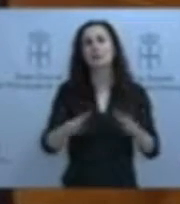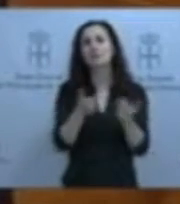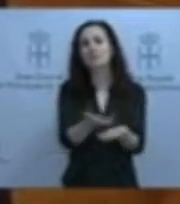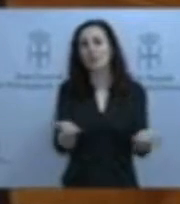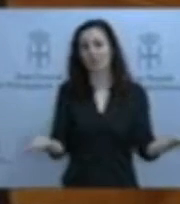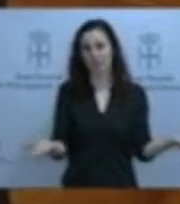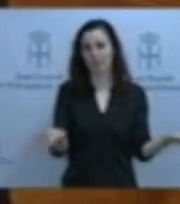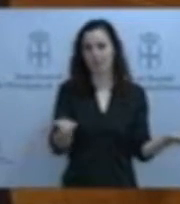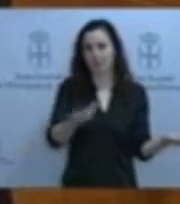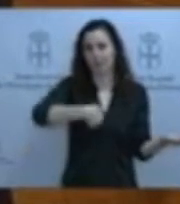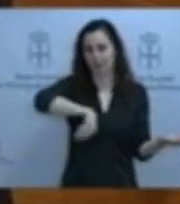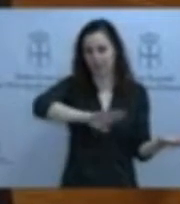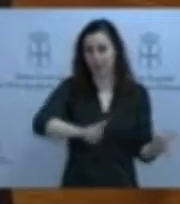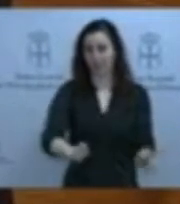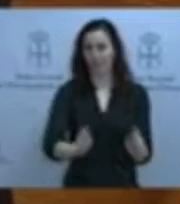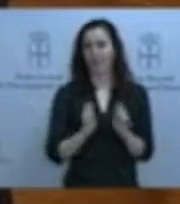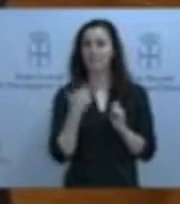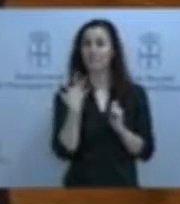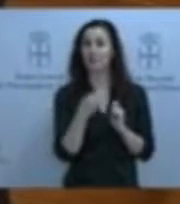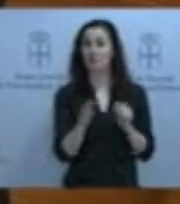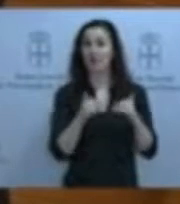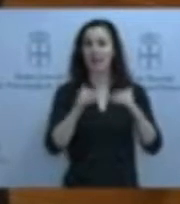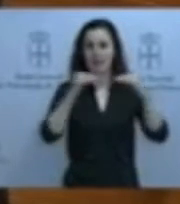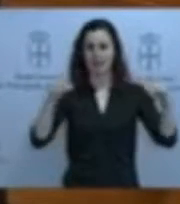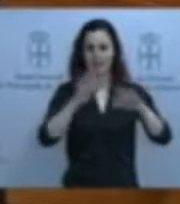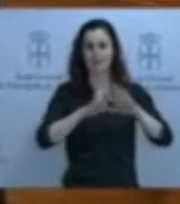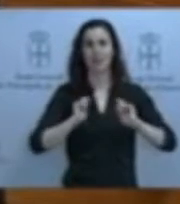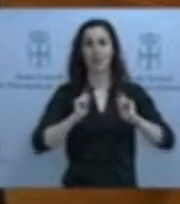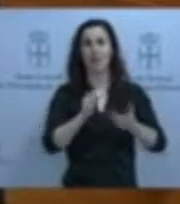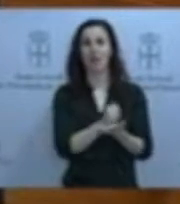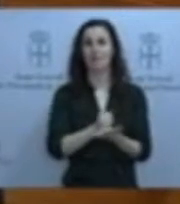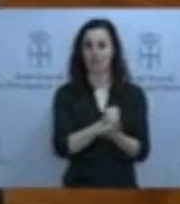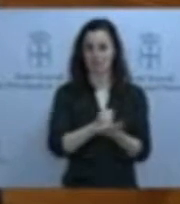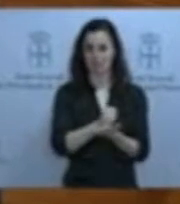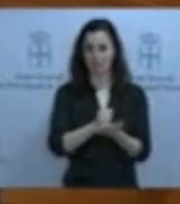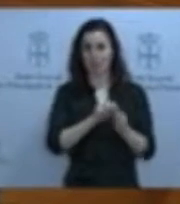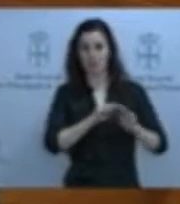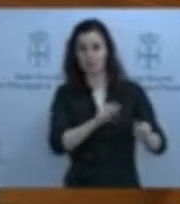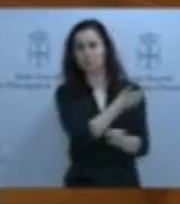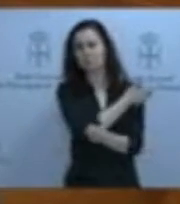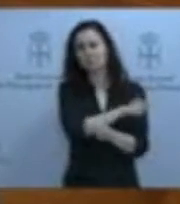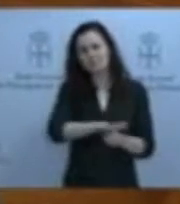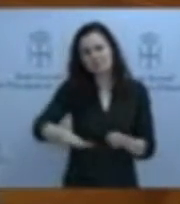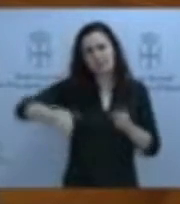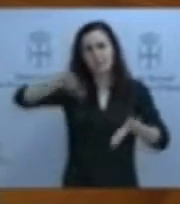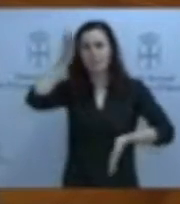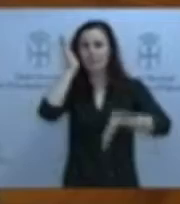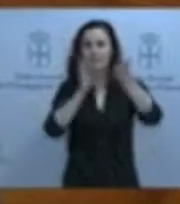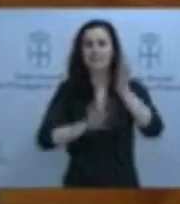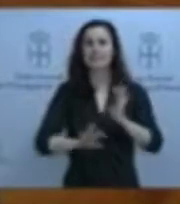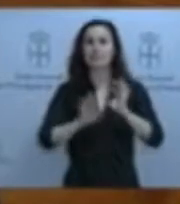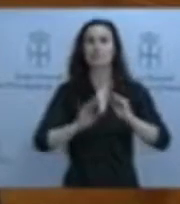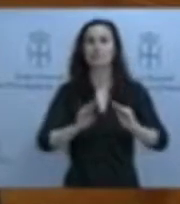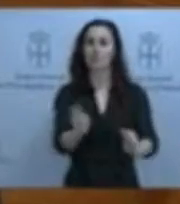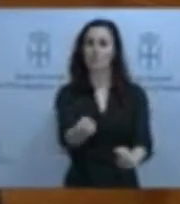su conjunto. Beneficios como la equidad en la prestación farmacéutica, la cobertura de tratamientos con determinados medicamentos